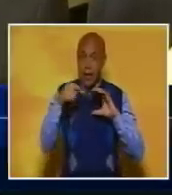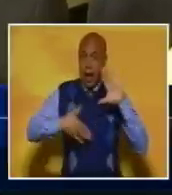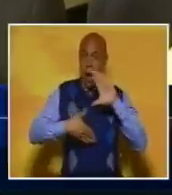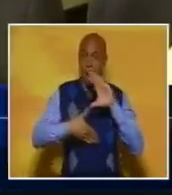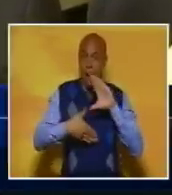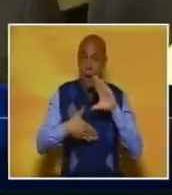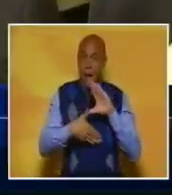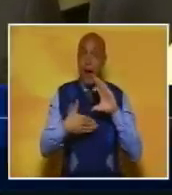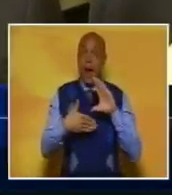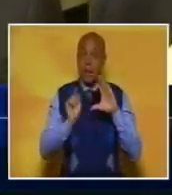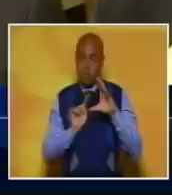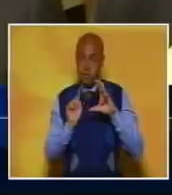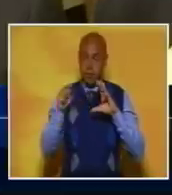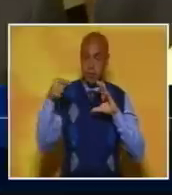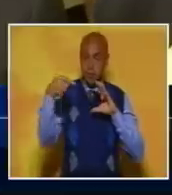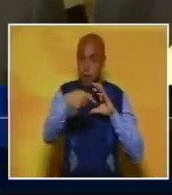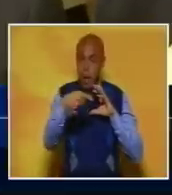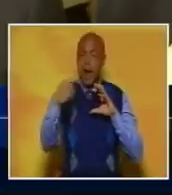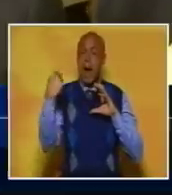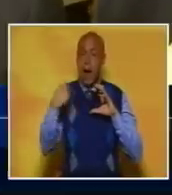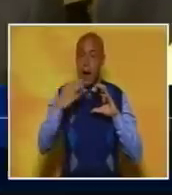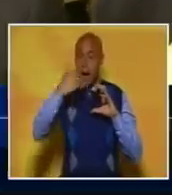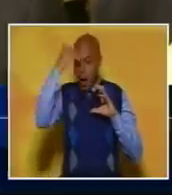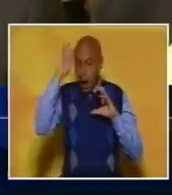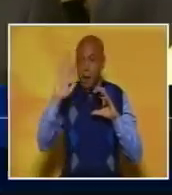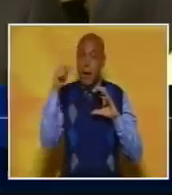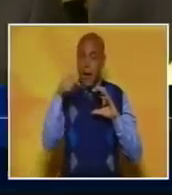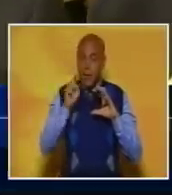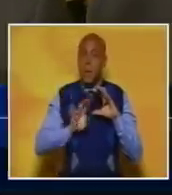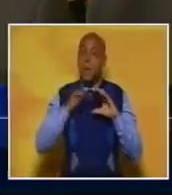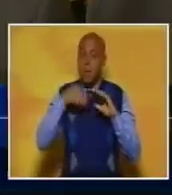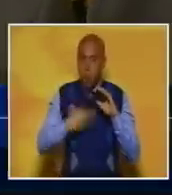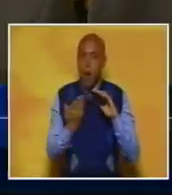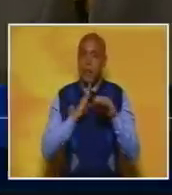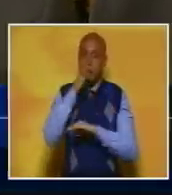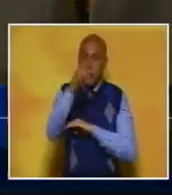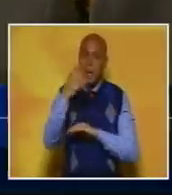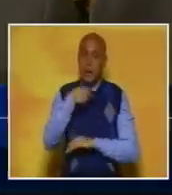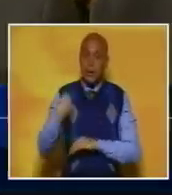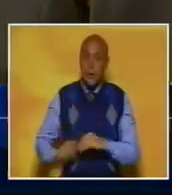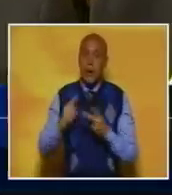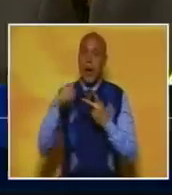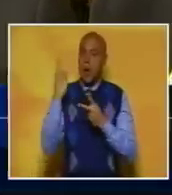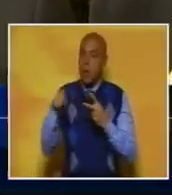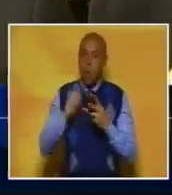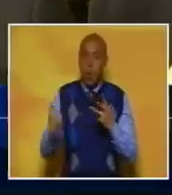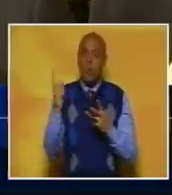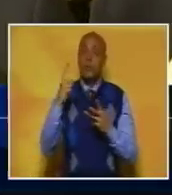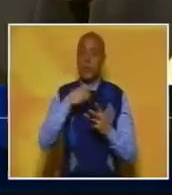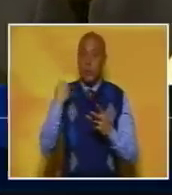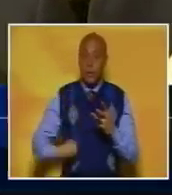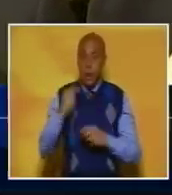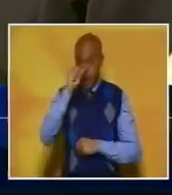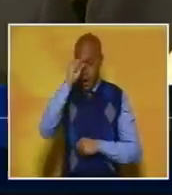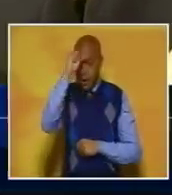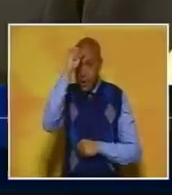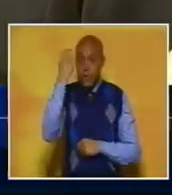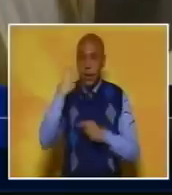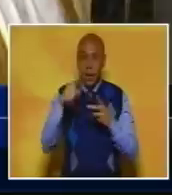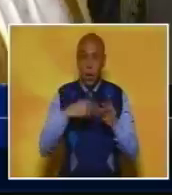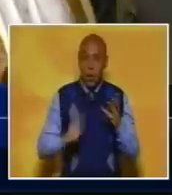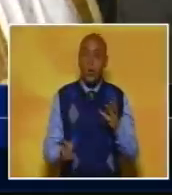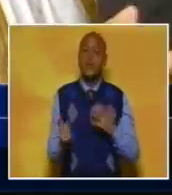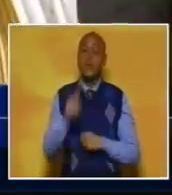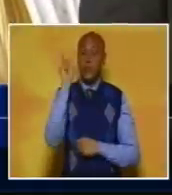América y el Medio Oriente, y desde allí a Asia, hacia China, los mercados inmensos de China, de la India y del resto de